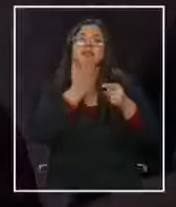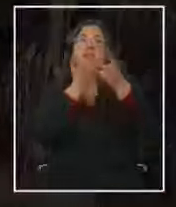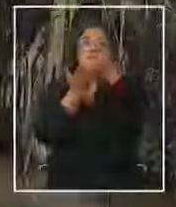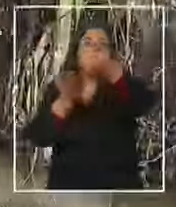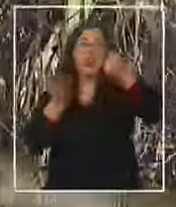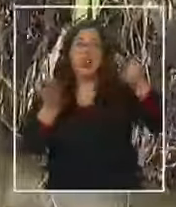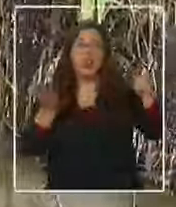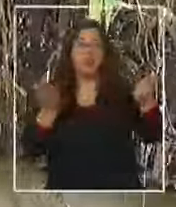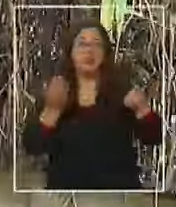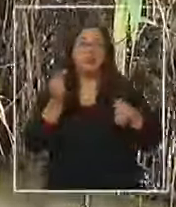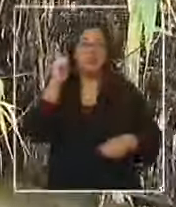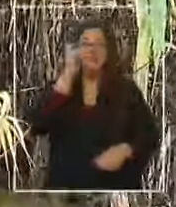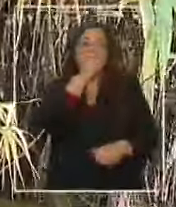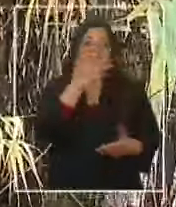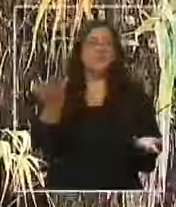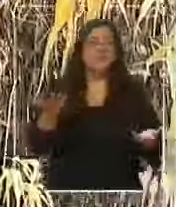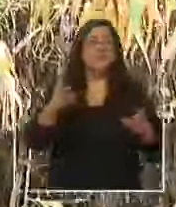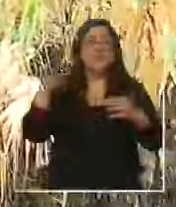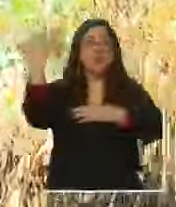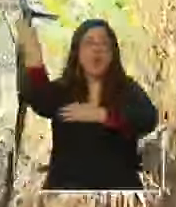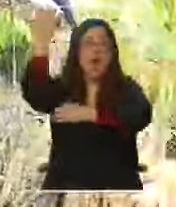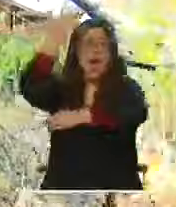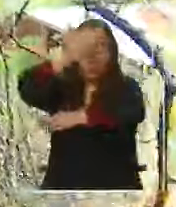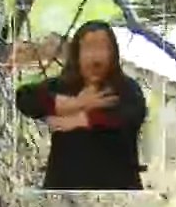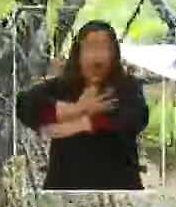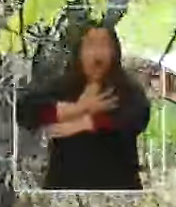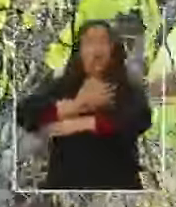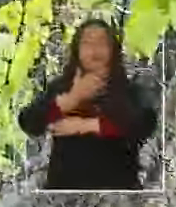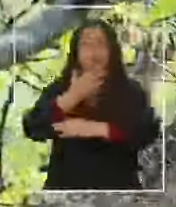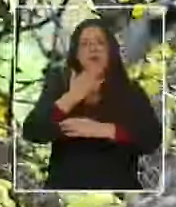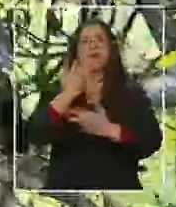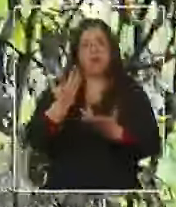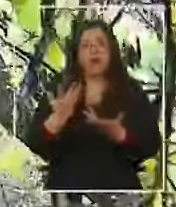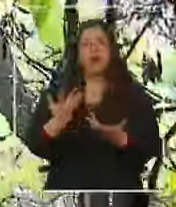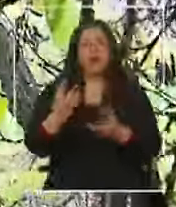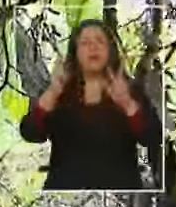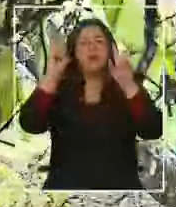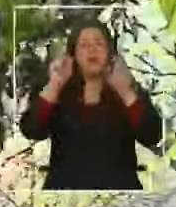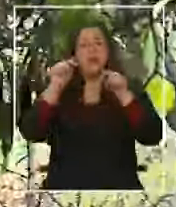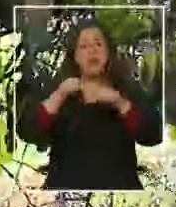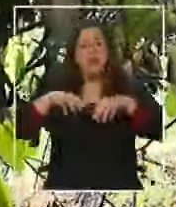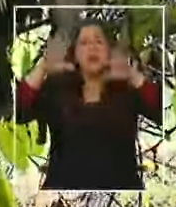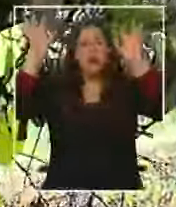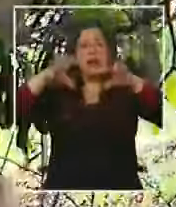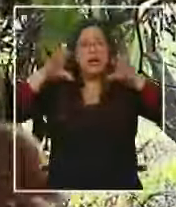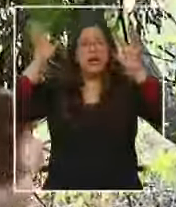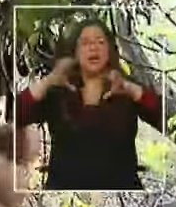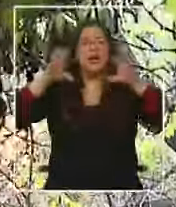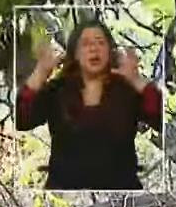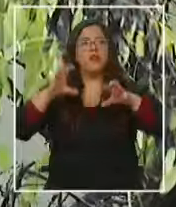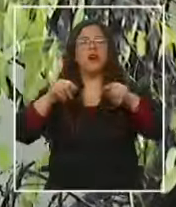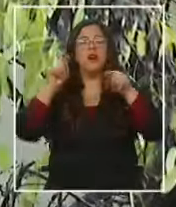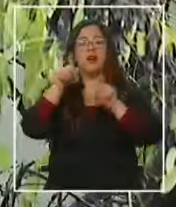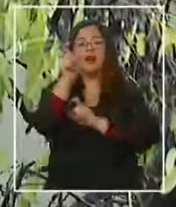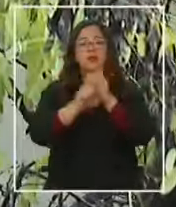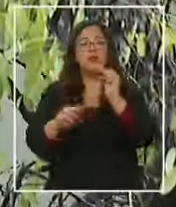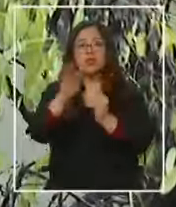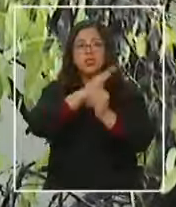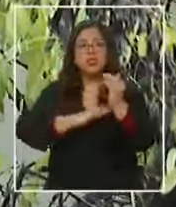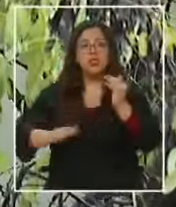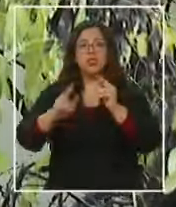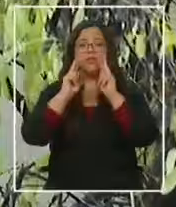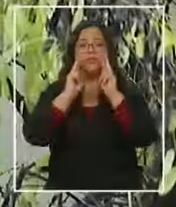más que nada. La caída de árboles, por ejemplo, es otra de las consecuencias de este sistema frontal que mantiene a los vecinos